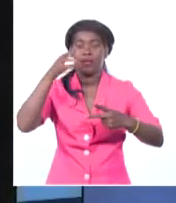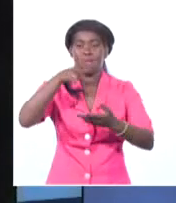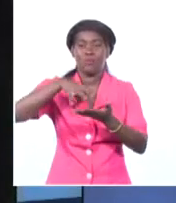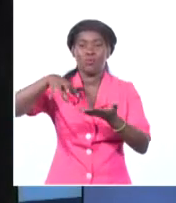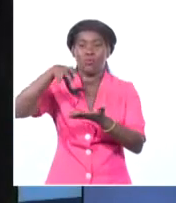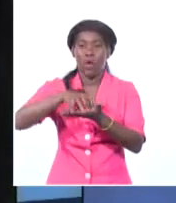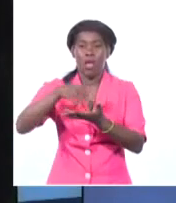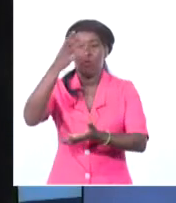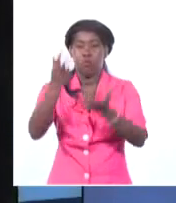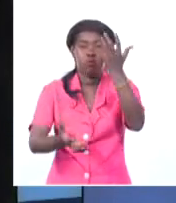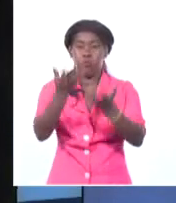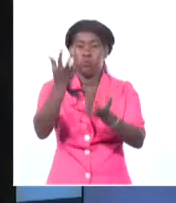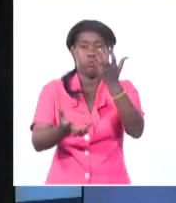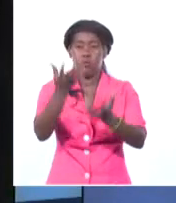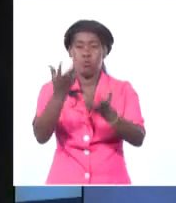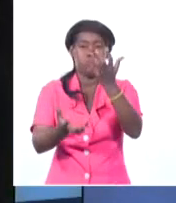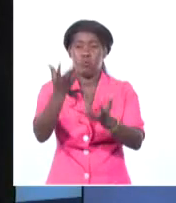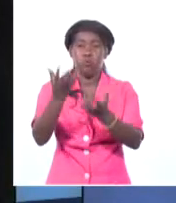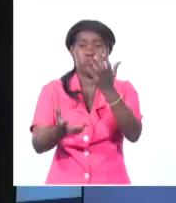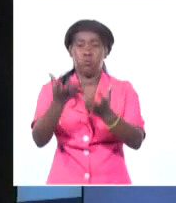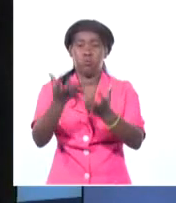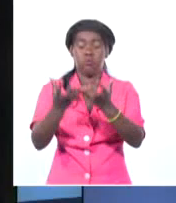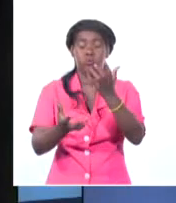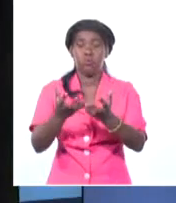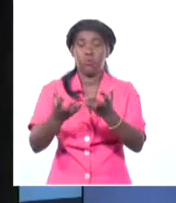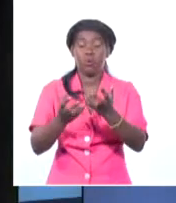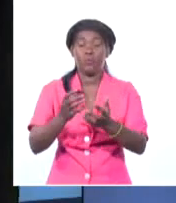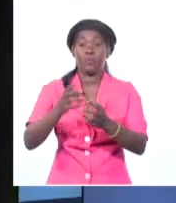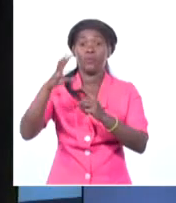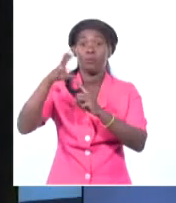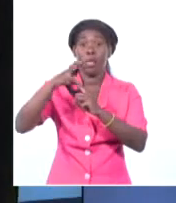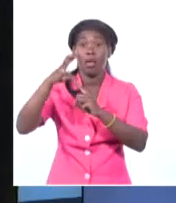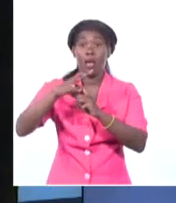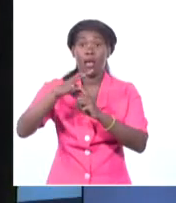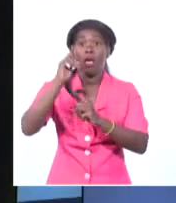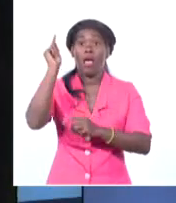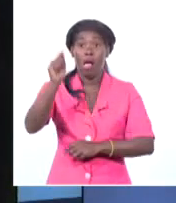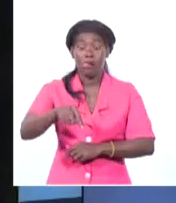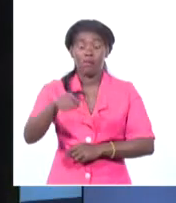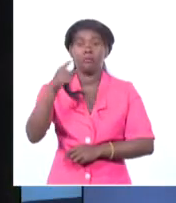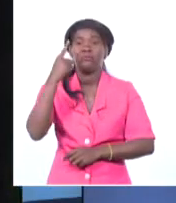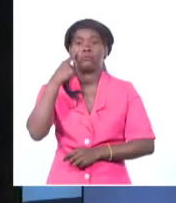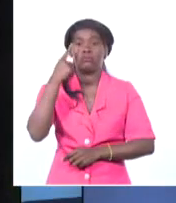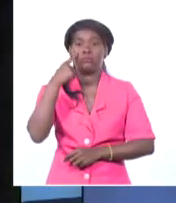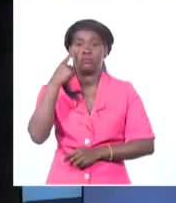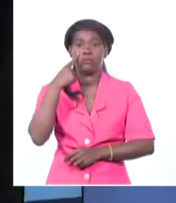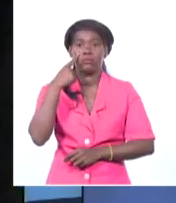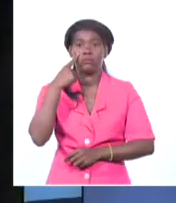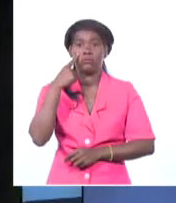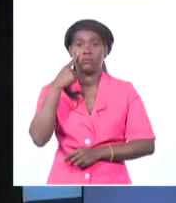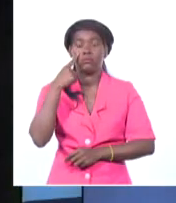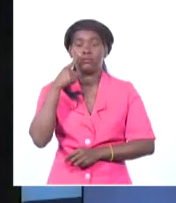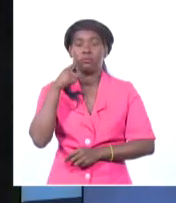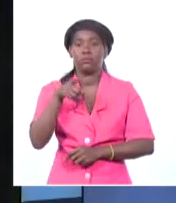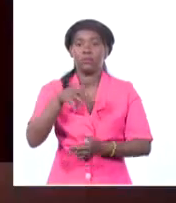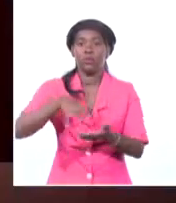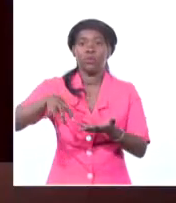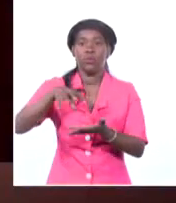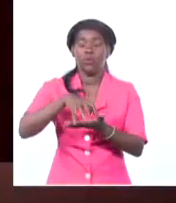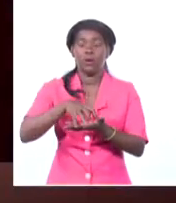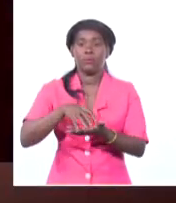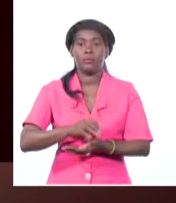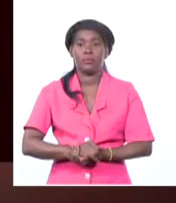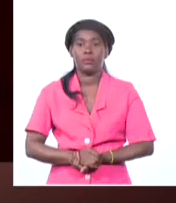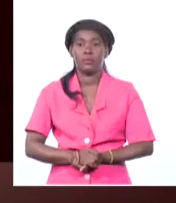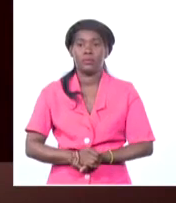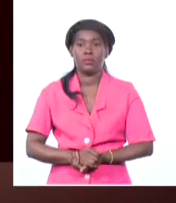de viviendas del Consejo Popular San Carlos, afectado por un incendio en tres casas de curar tabaco de la localidad. De acuerdo